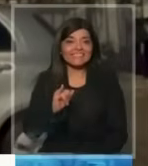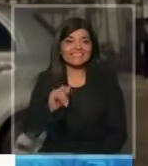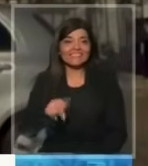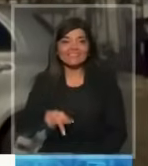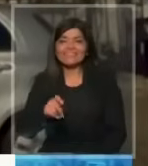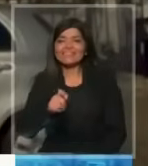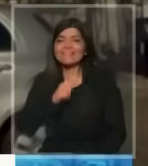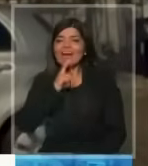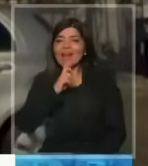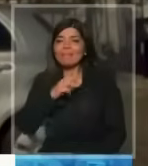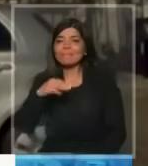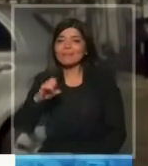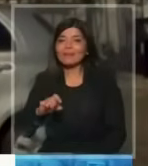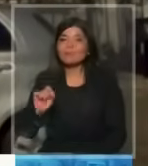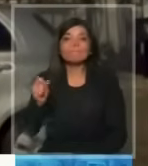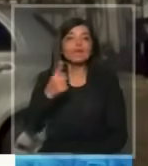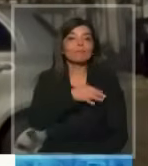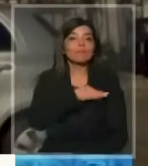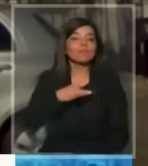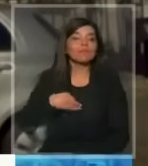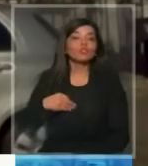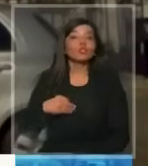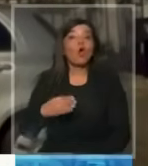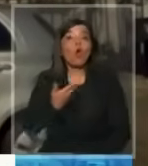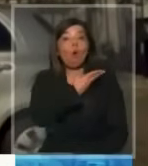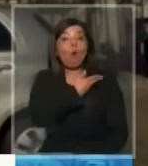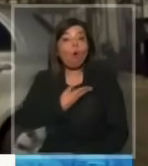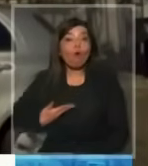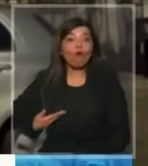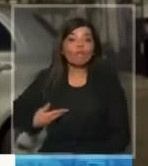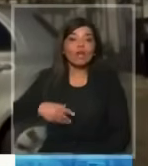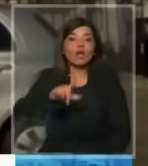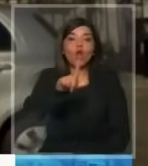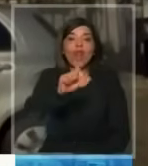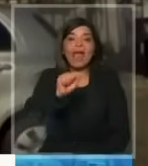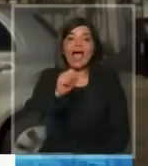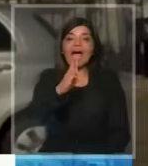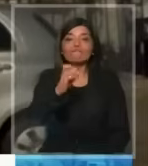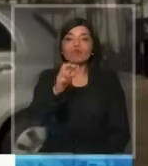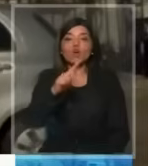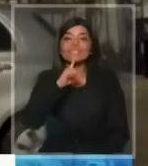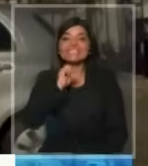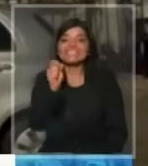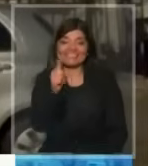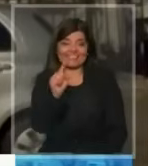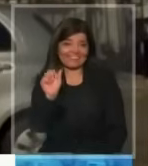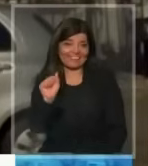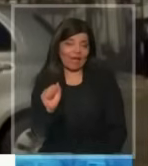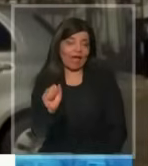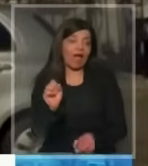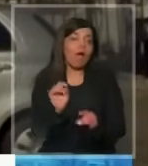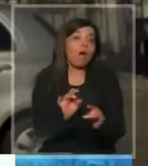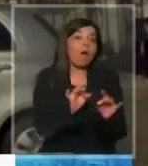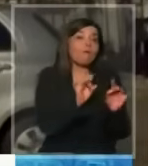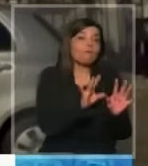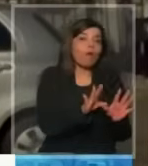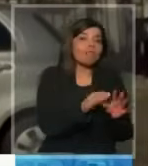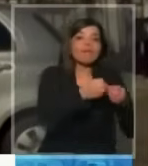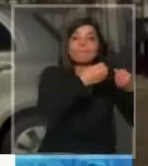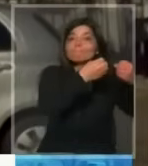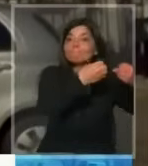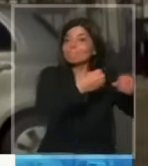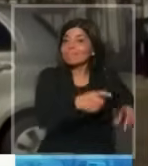gobierno laborista, un hecho que no ocurre desde hace 14 años. Por su parte, Rishi Sunak podría perder su escaño en el Parlamento